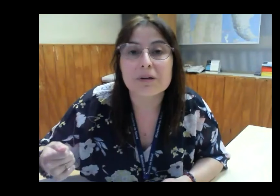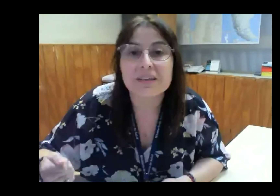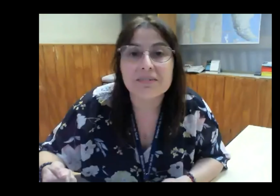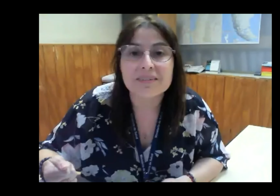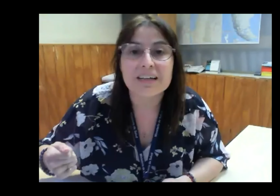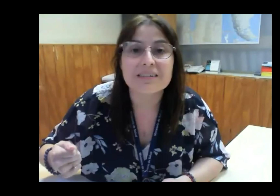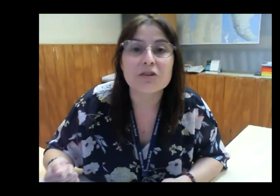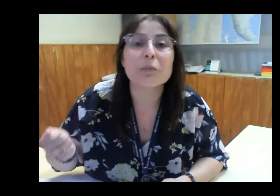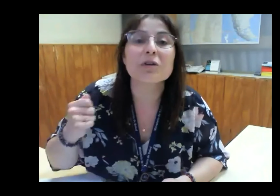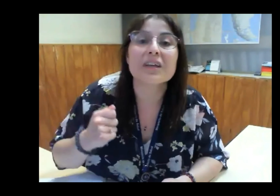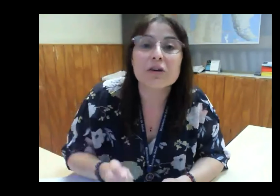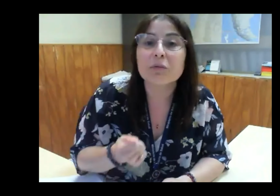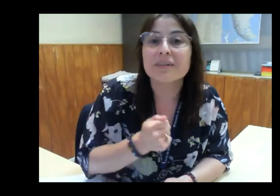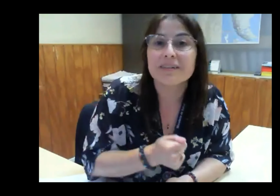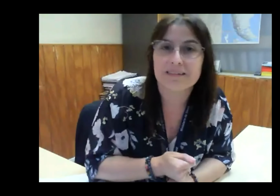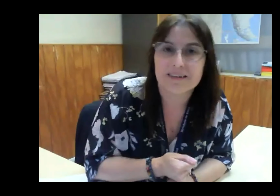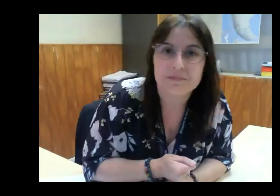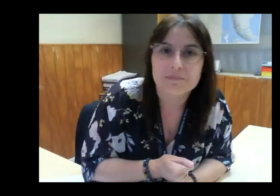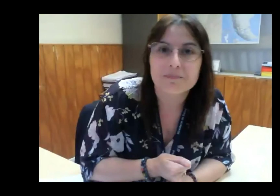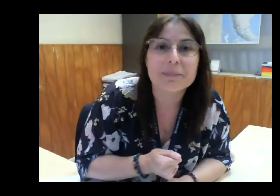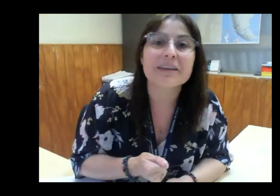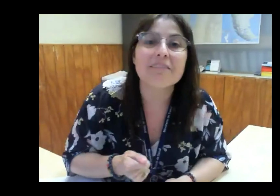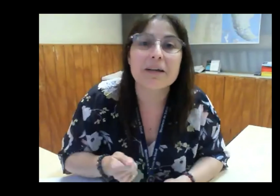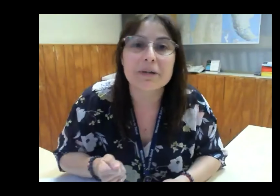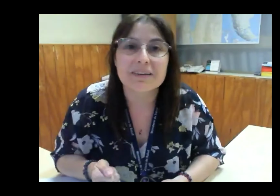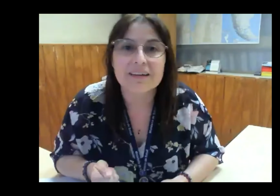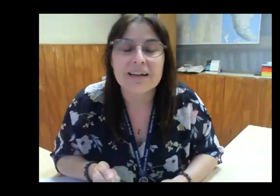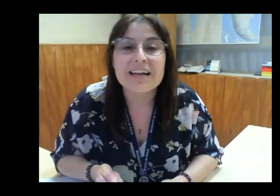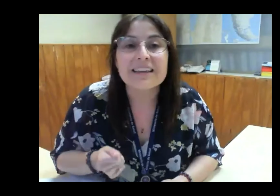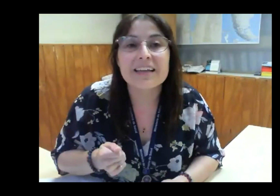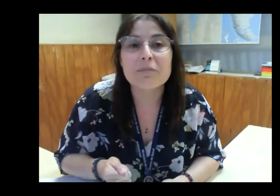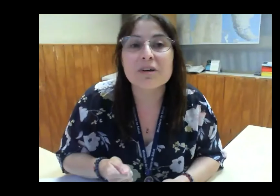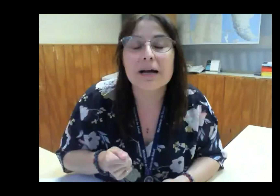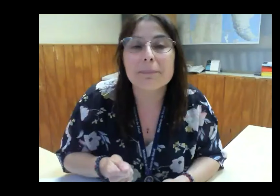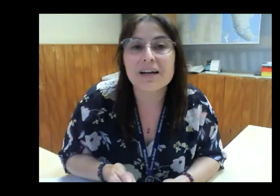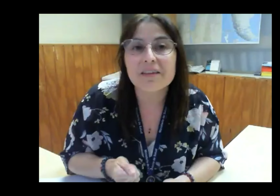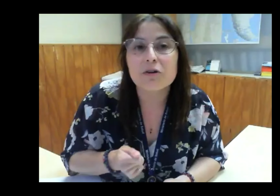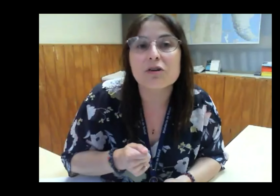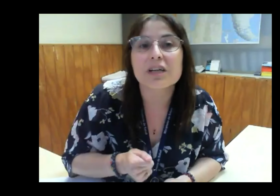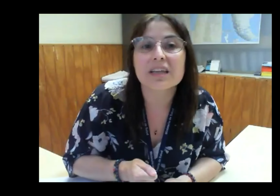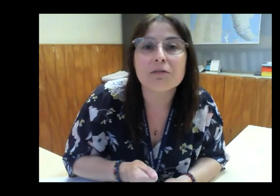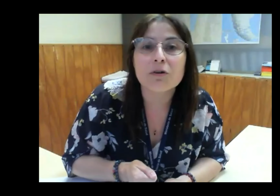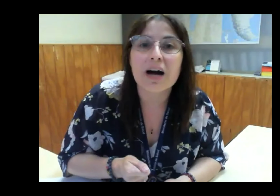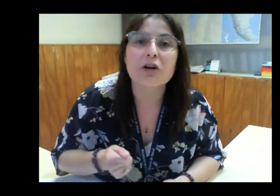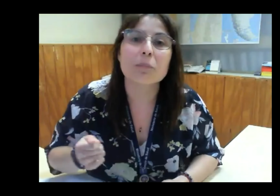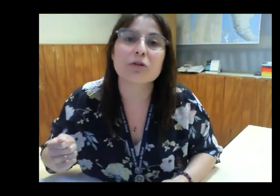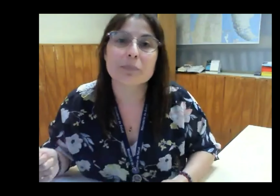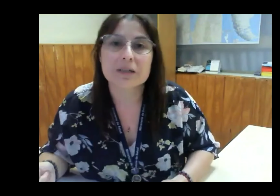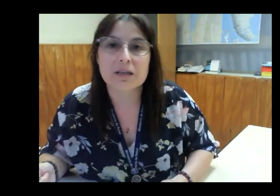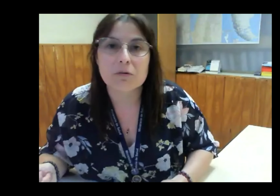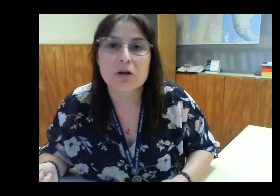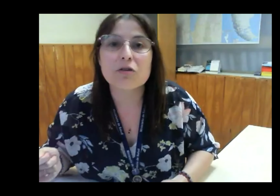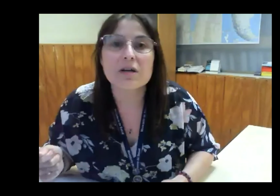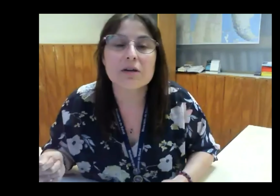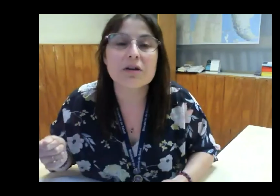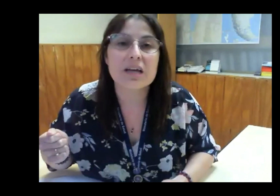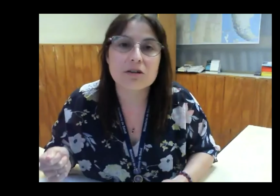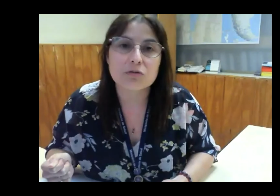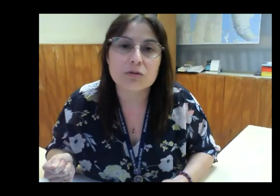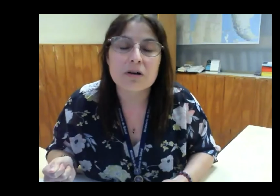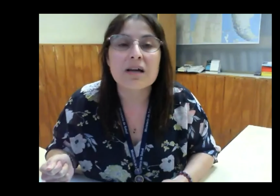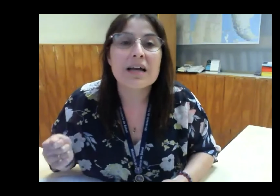en normativas han sido posterior a un desastre, lamentablemente. Tenemos que cambiar de lo correctivo a lo prospectivo, y yo